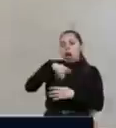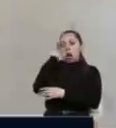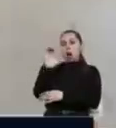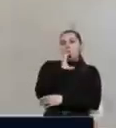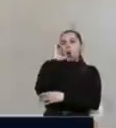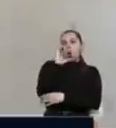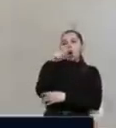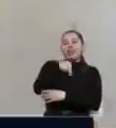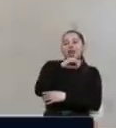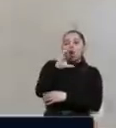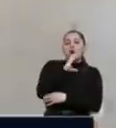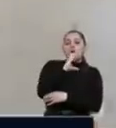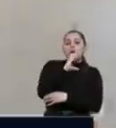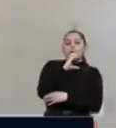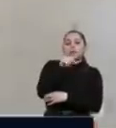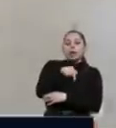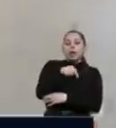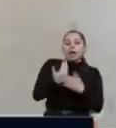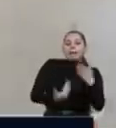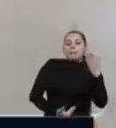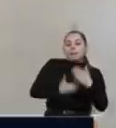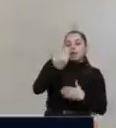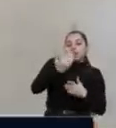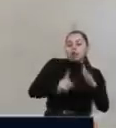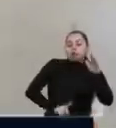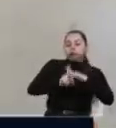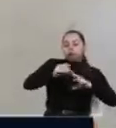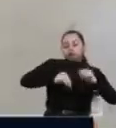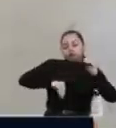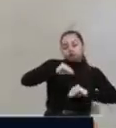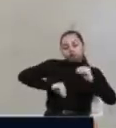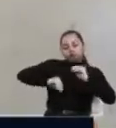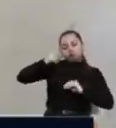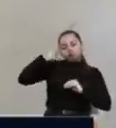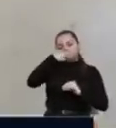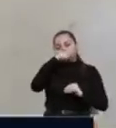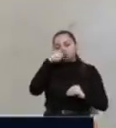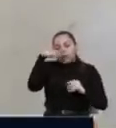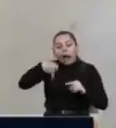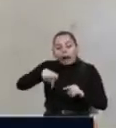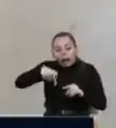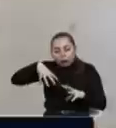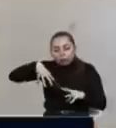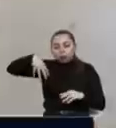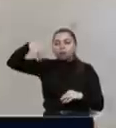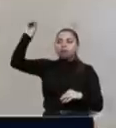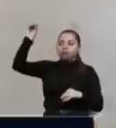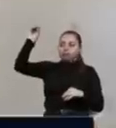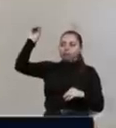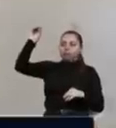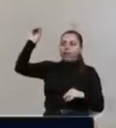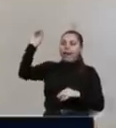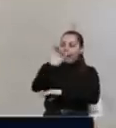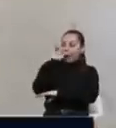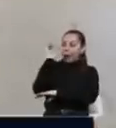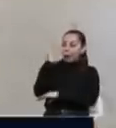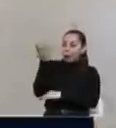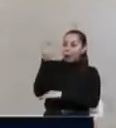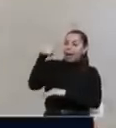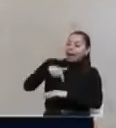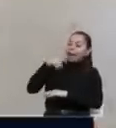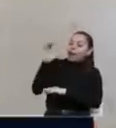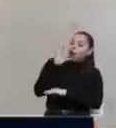De Colombia, en Colombia se produjo la cocaína, de Colombia salió la cocaína. En Colombia tiene